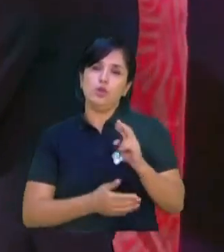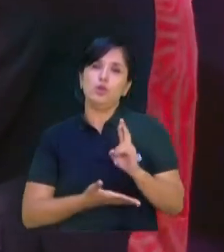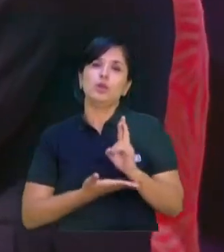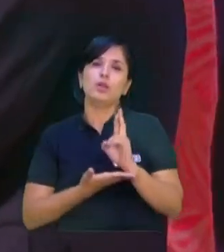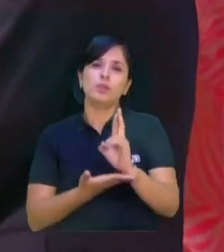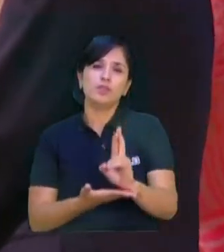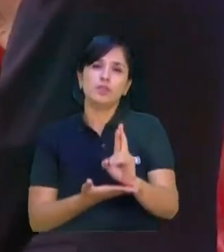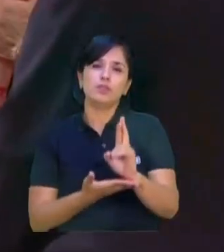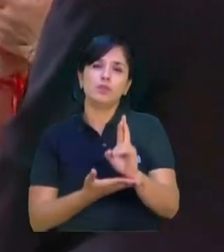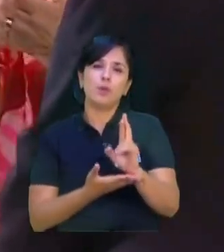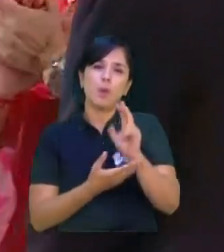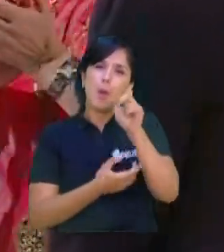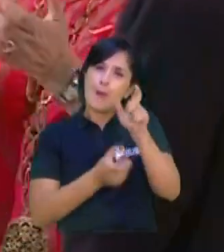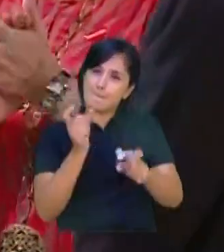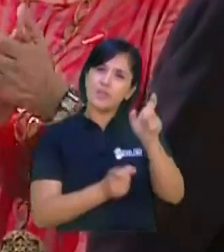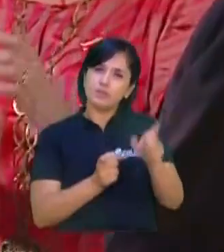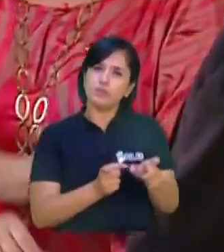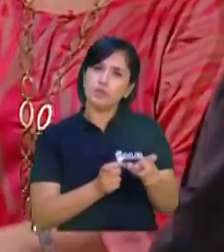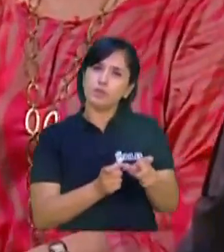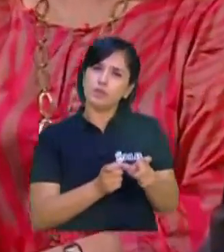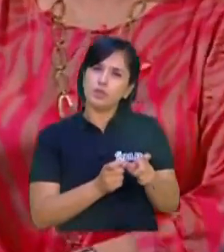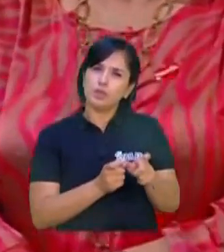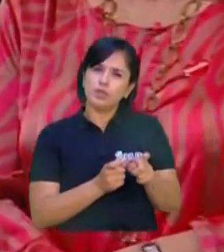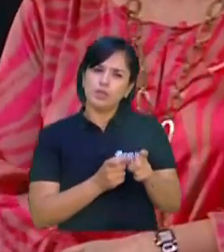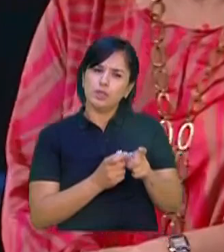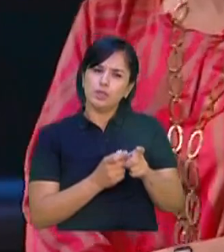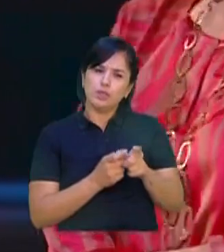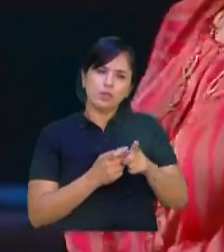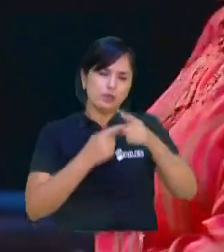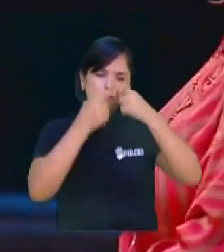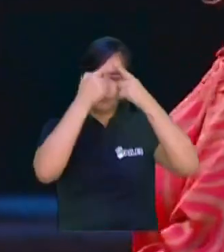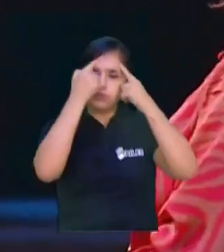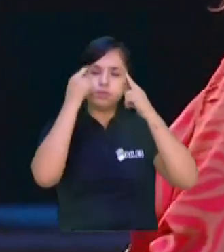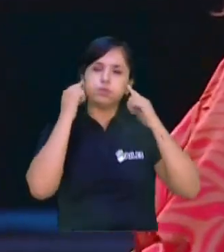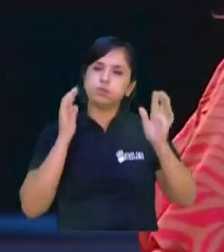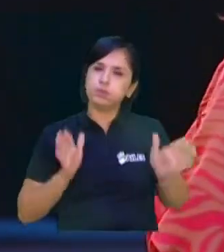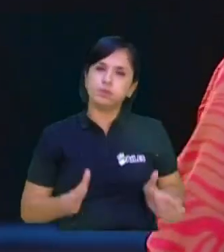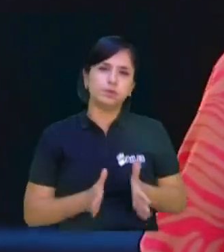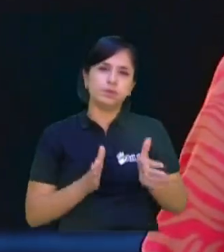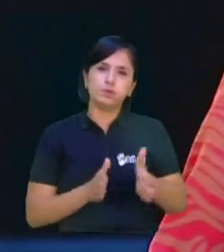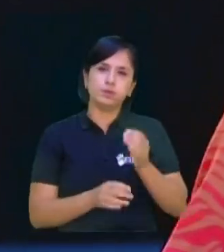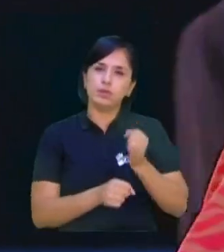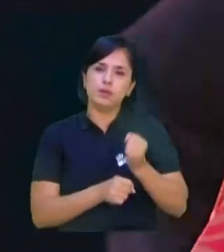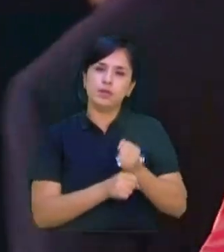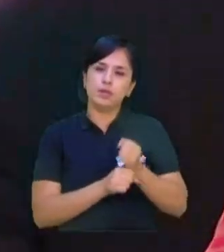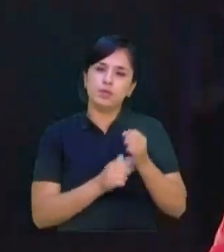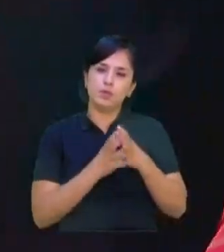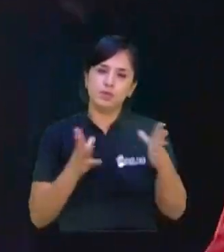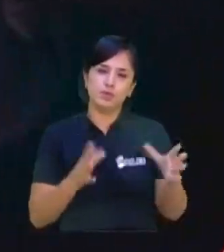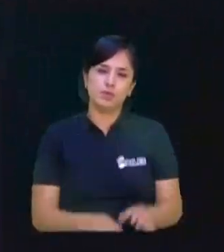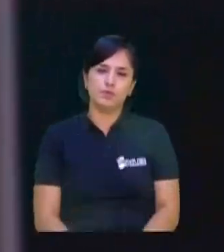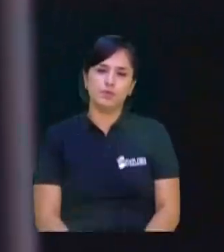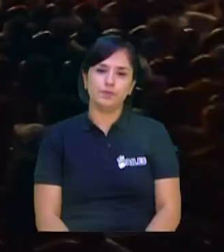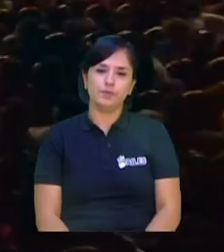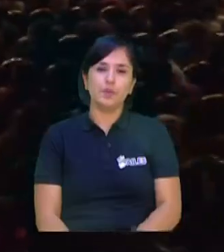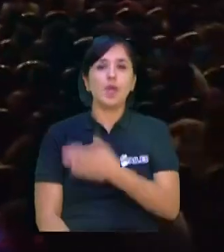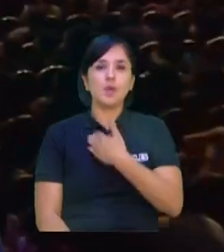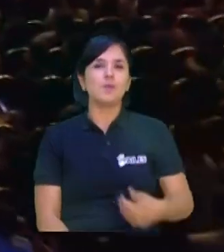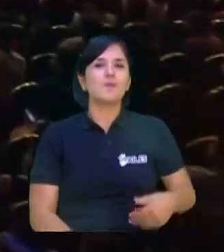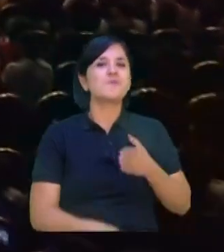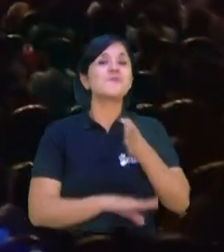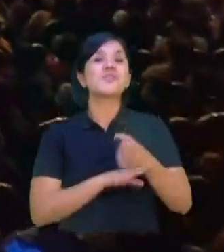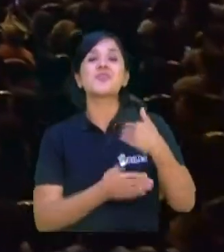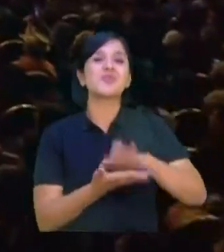han puesto el cuerpo aquí durante algún tiempo. Creo, amigo. Sí. ¿Cómo están, muchachos? Deme